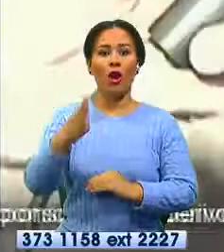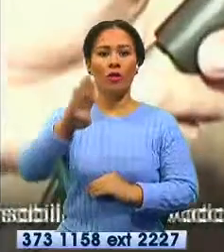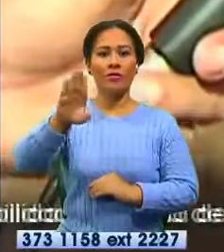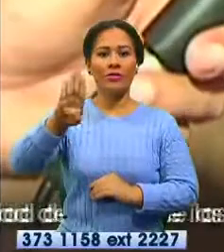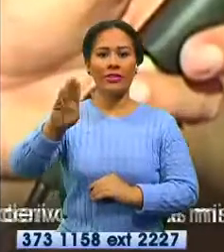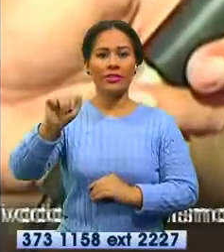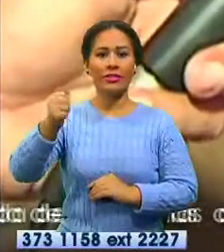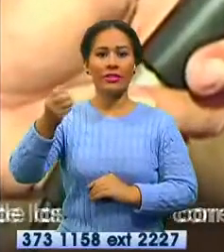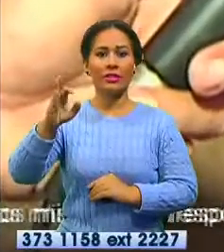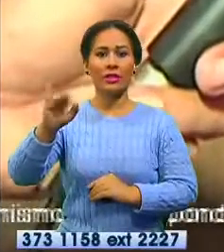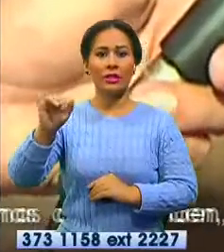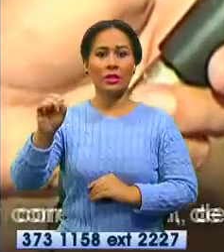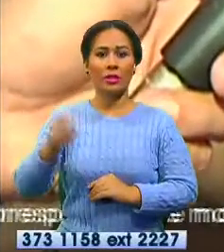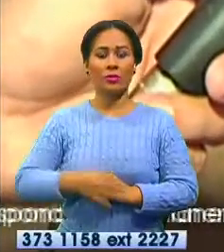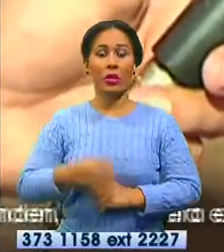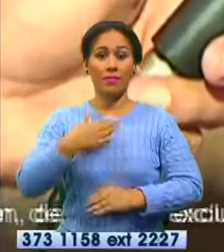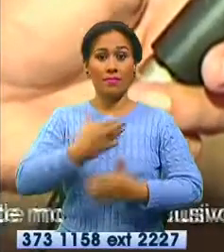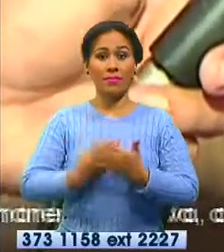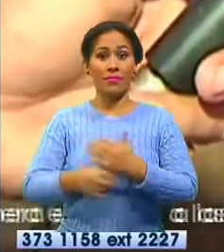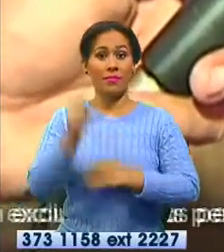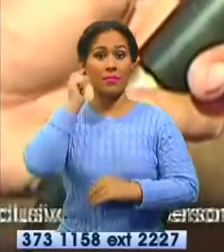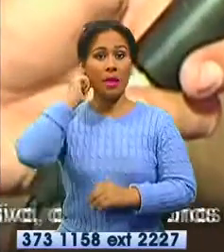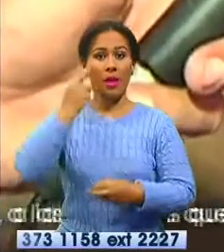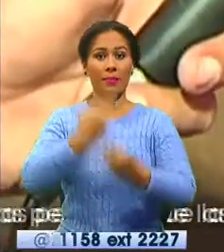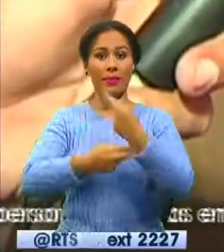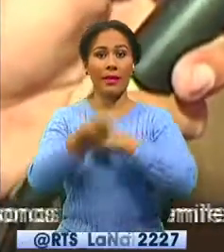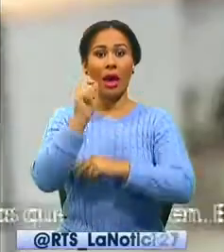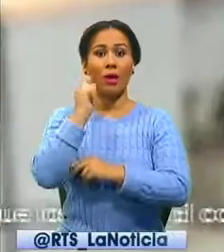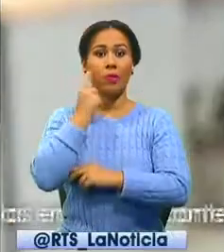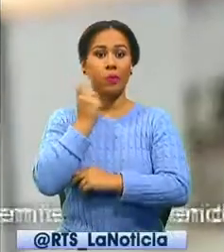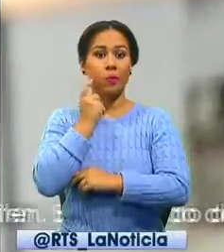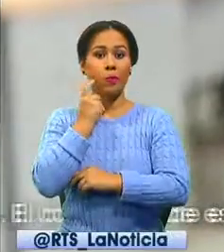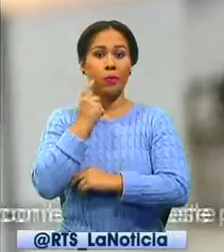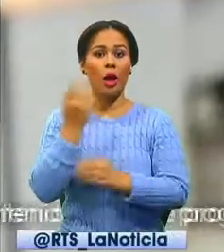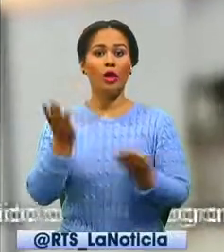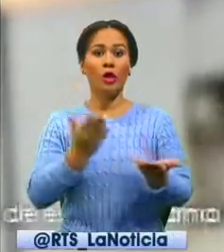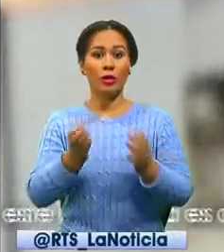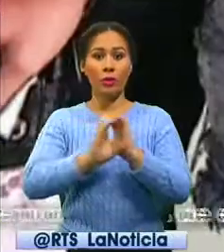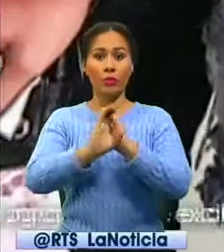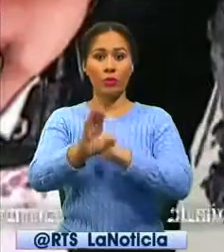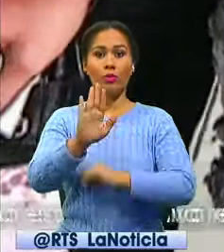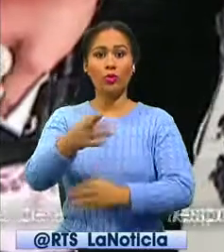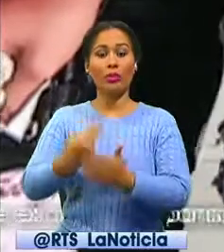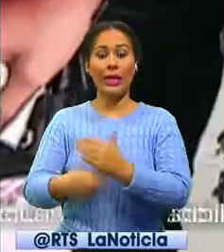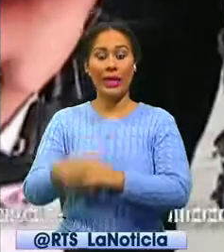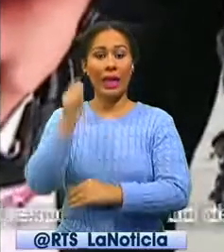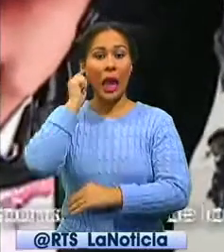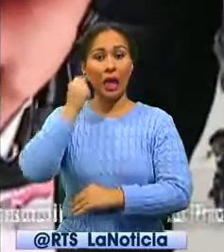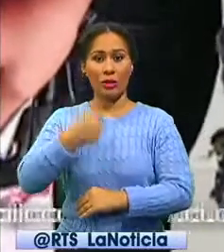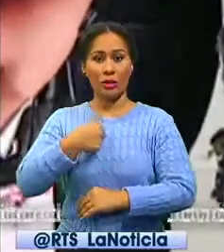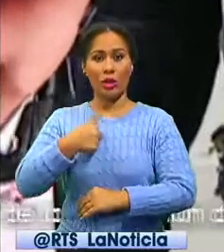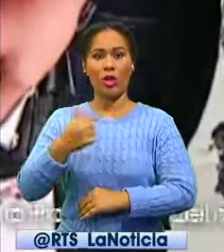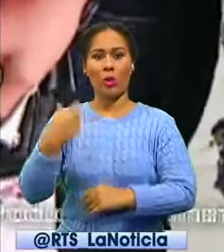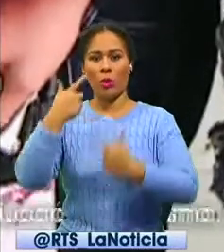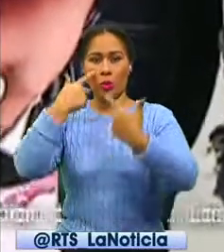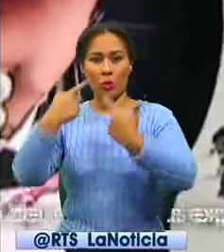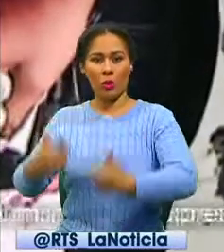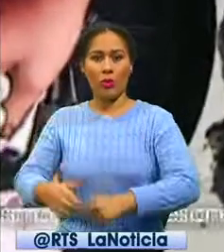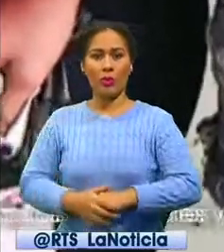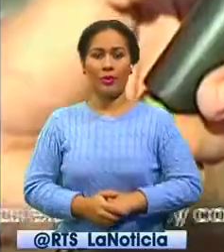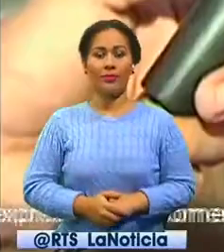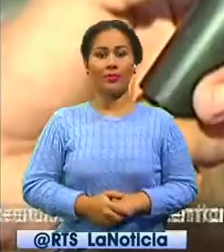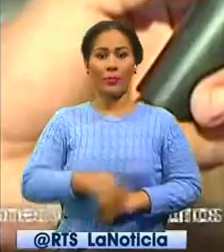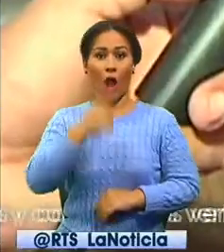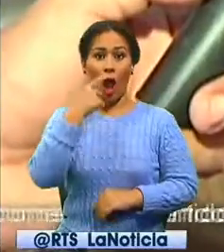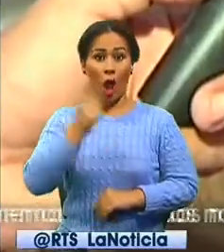Mi hija estaba trabajando en los buses, vendiendo caramelo, porque en esa forma ella estaba ayudando a la bebé, porque la bebé la tengo yo en mi poder. Y ese día la ha visto él en el